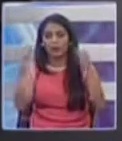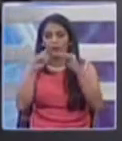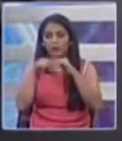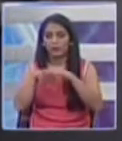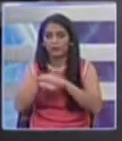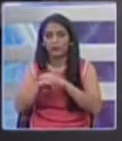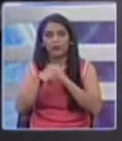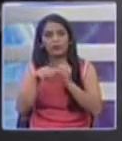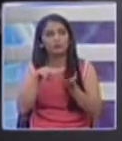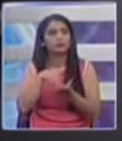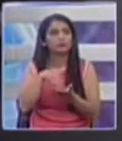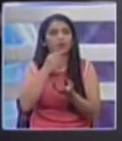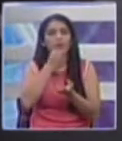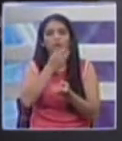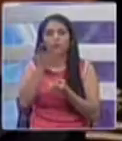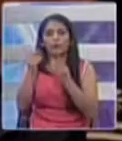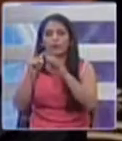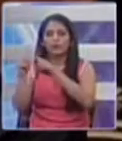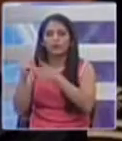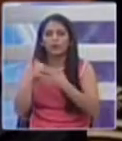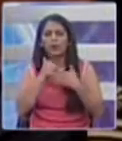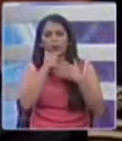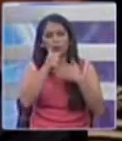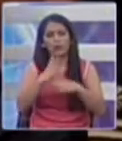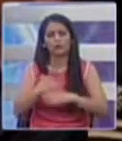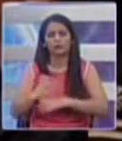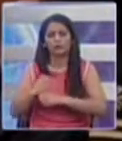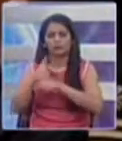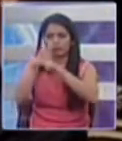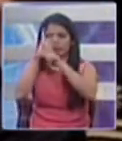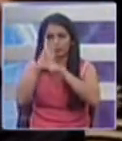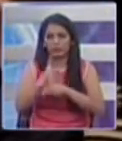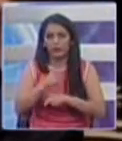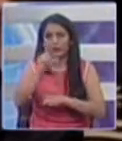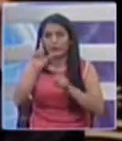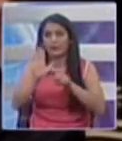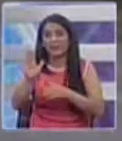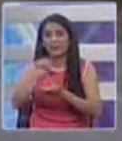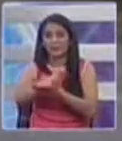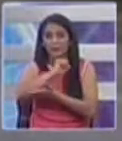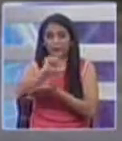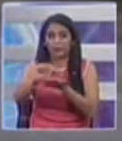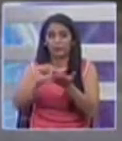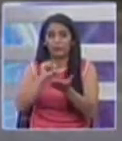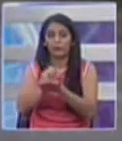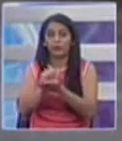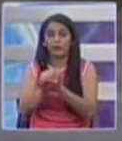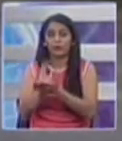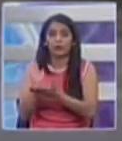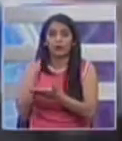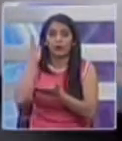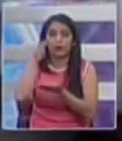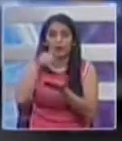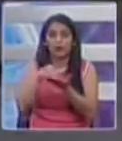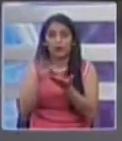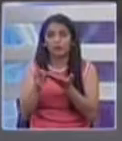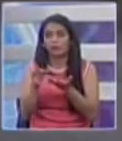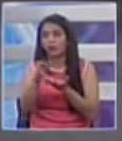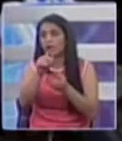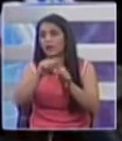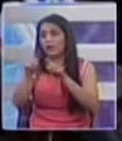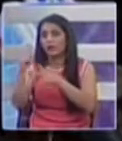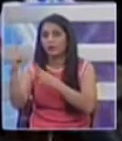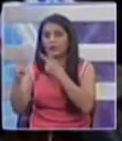y militares. Todo esto para garantizar la seguridad de los azuayos y visitantes que recorrerán especialmente los cantones